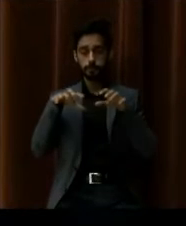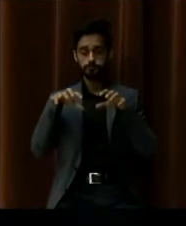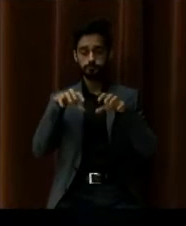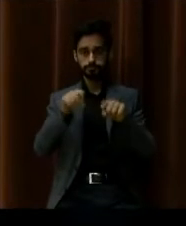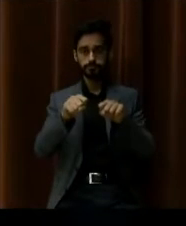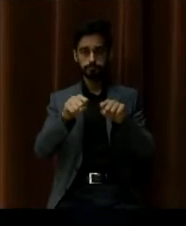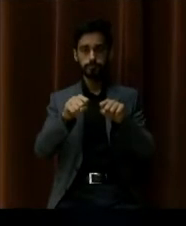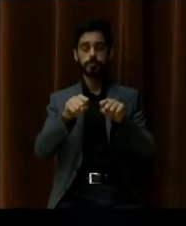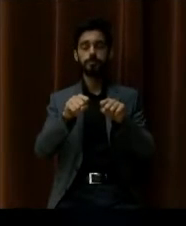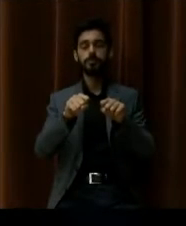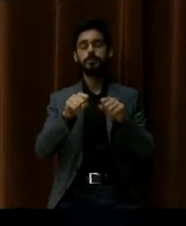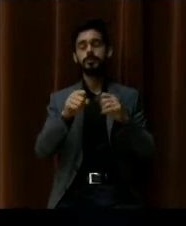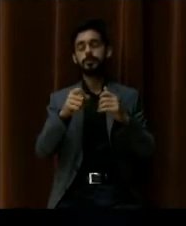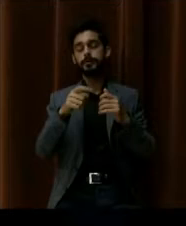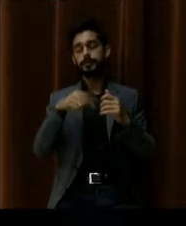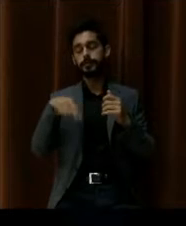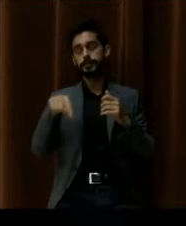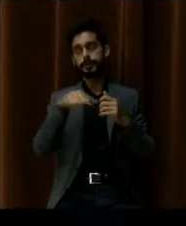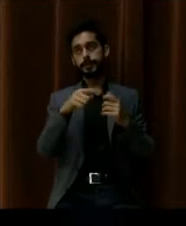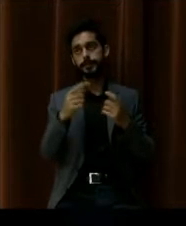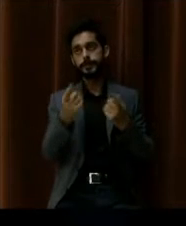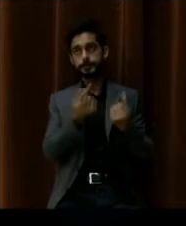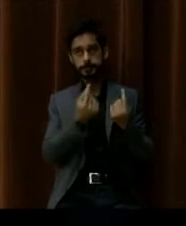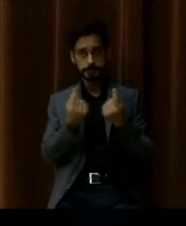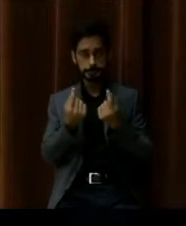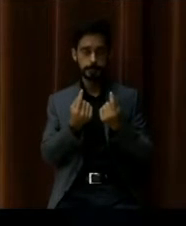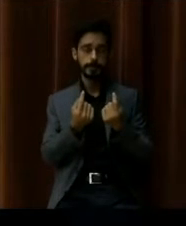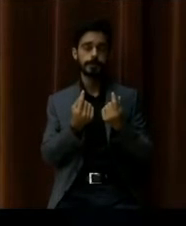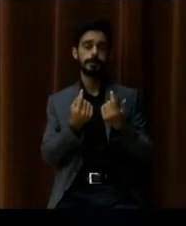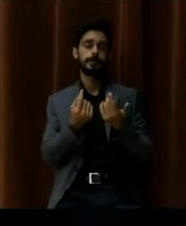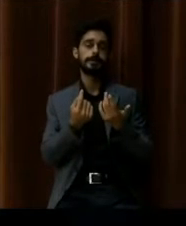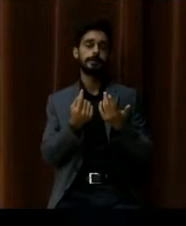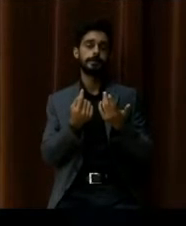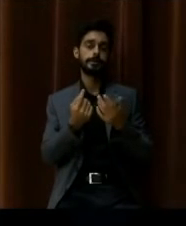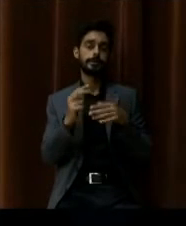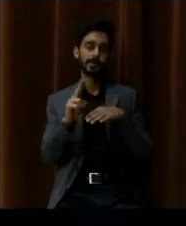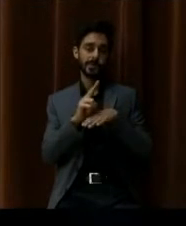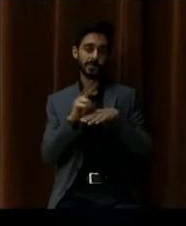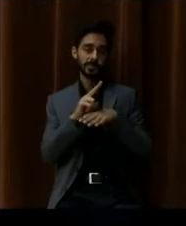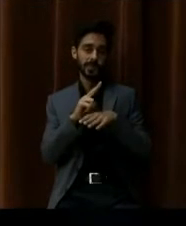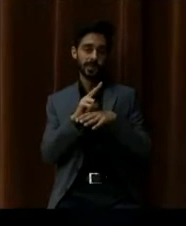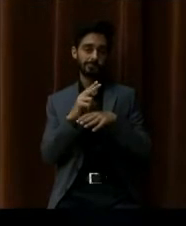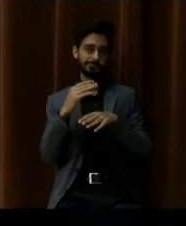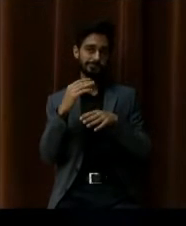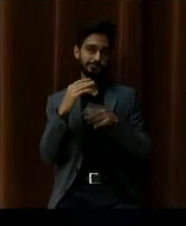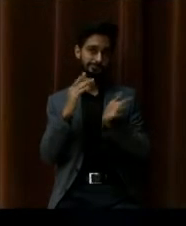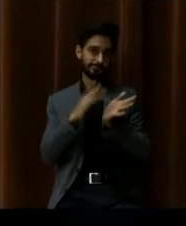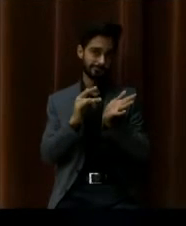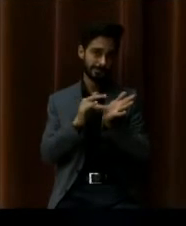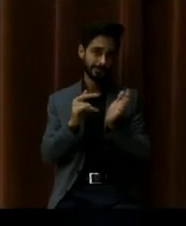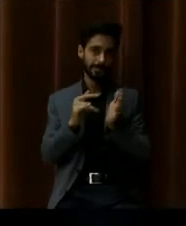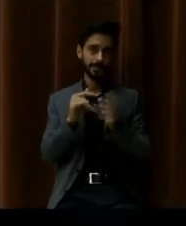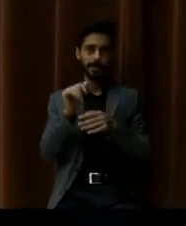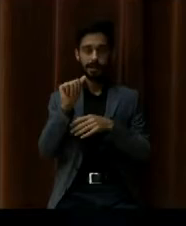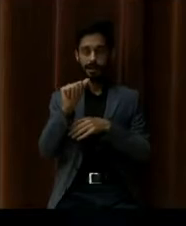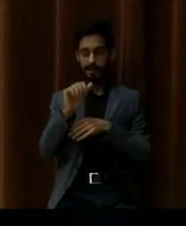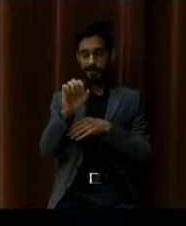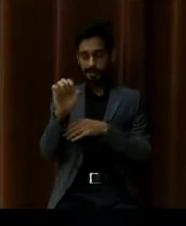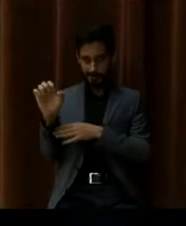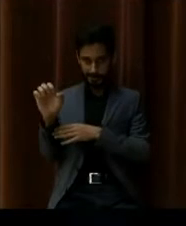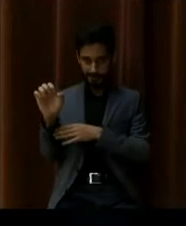y ha presentado a las utilidades tanto energía eléctrica como